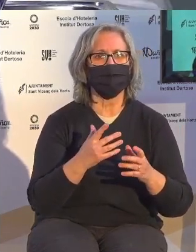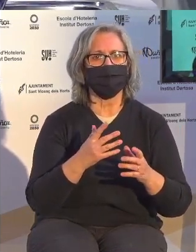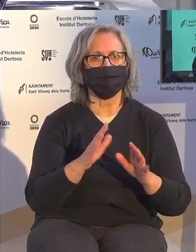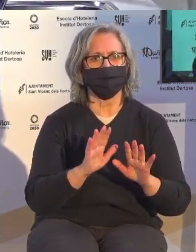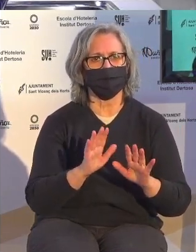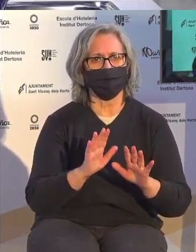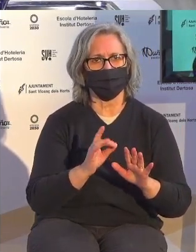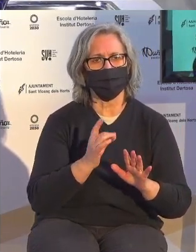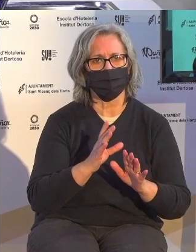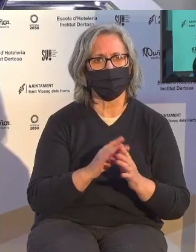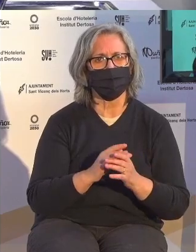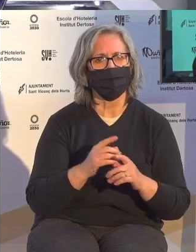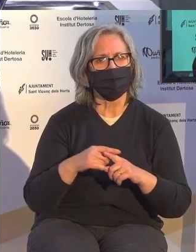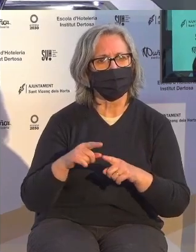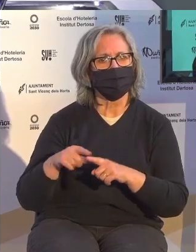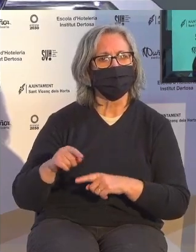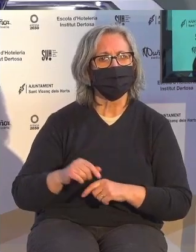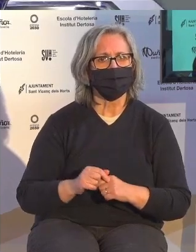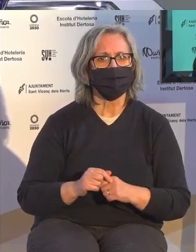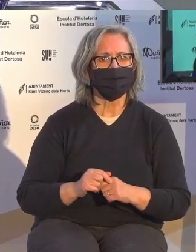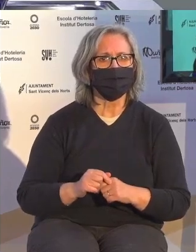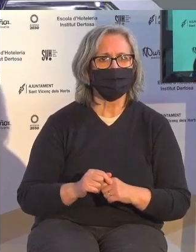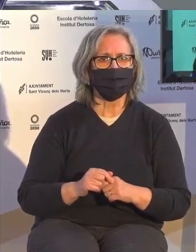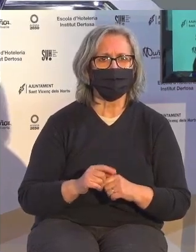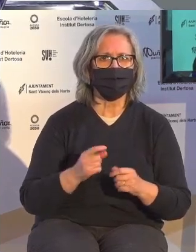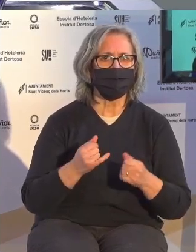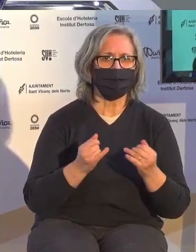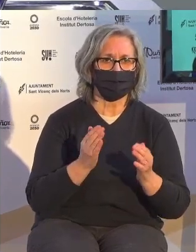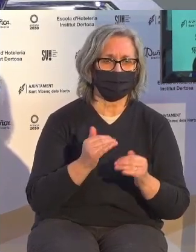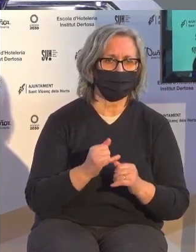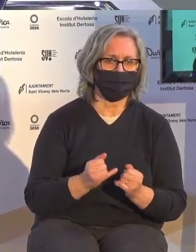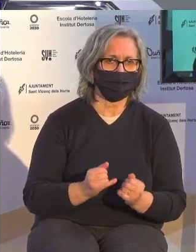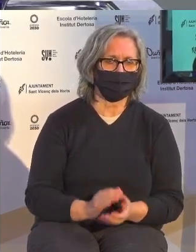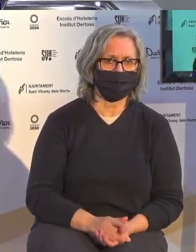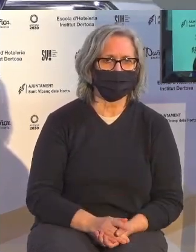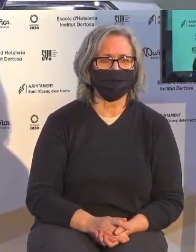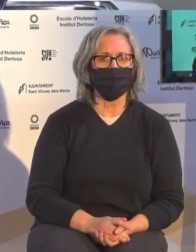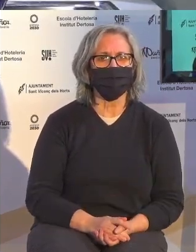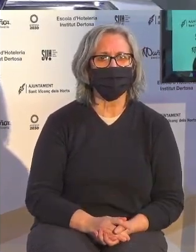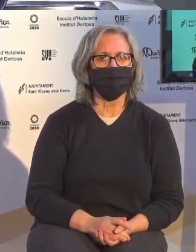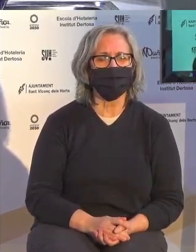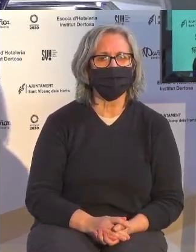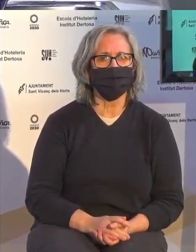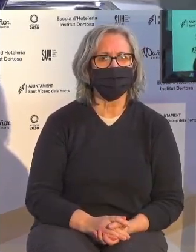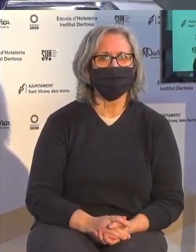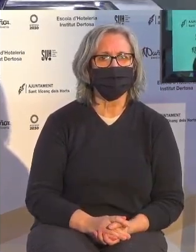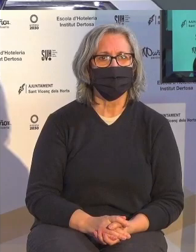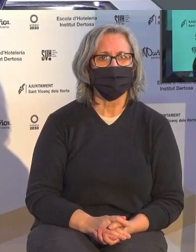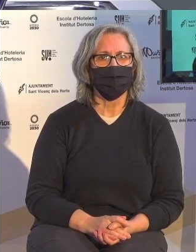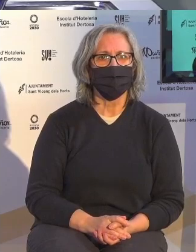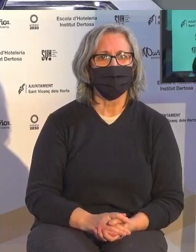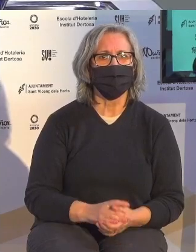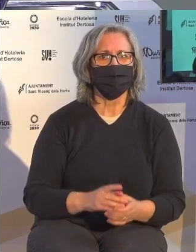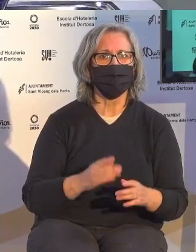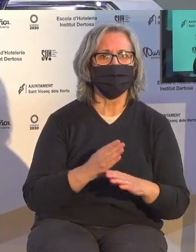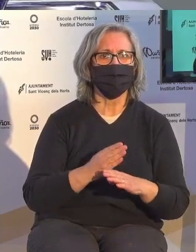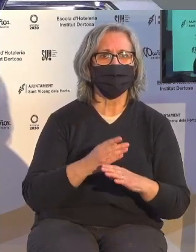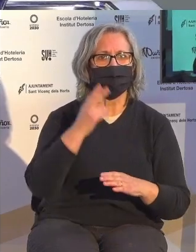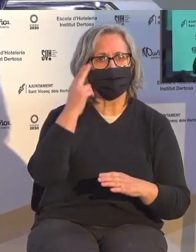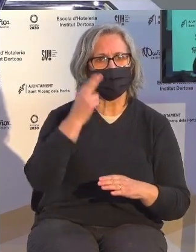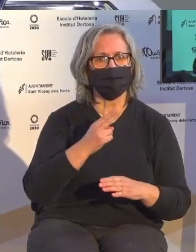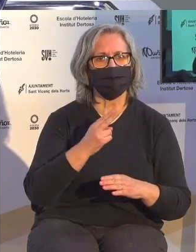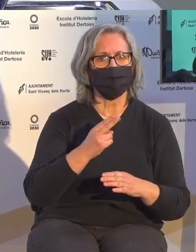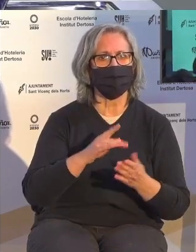técnica que yo tengo utilizado en mi cocina que lo hago las veces ese está listo antes lo más